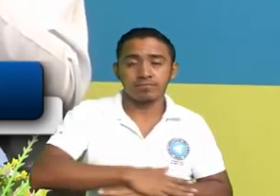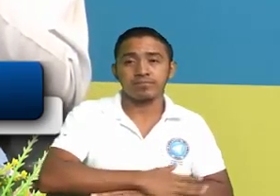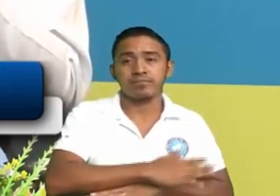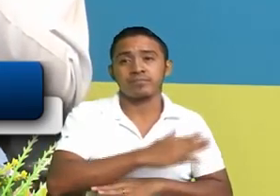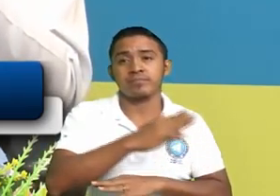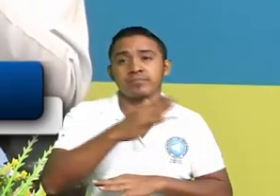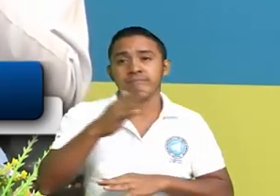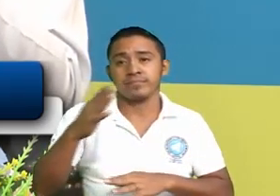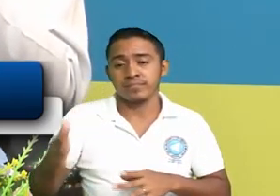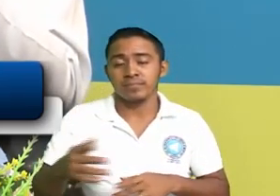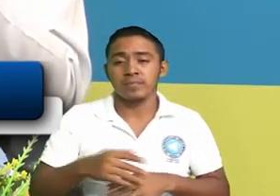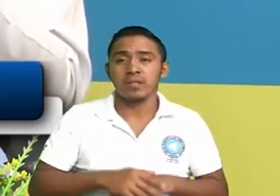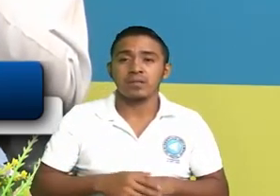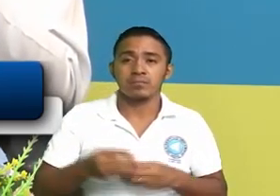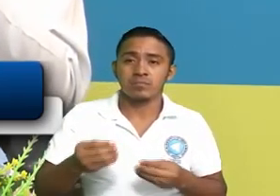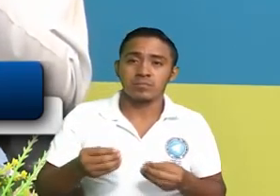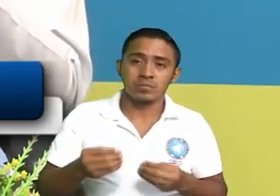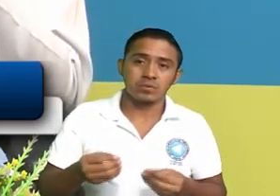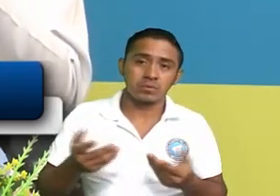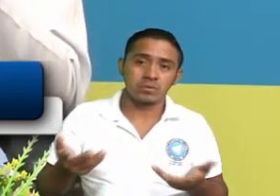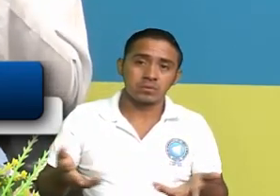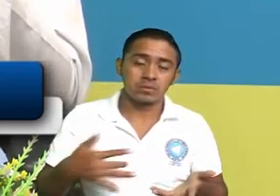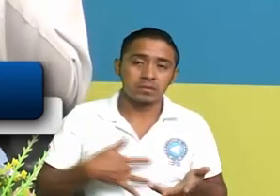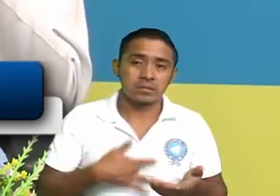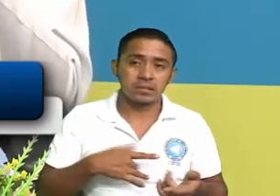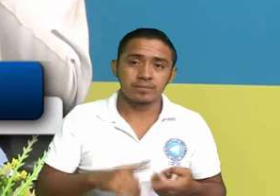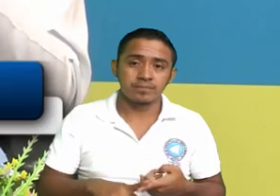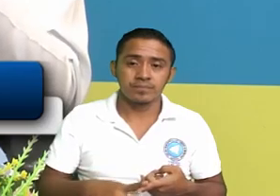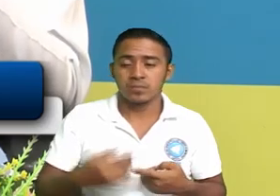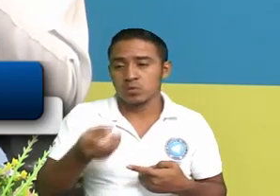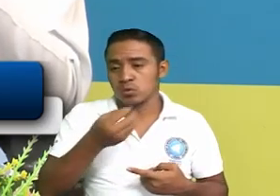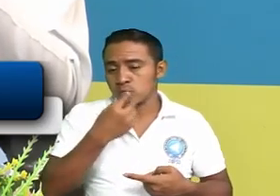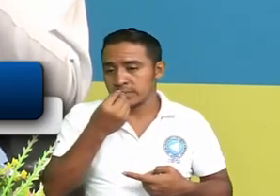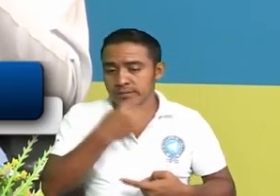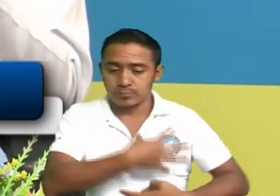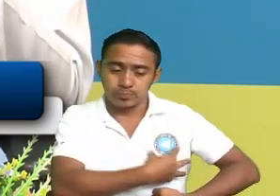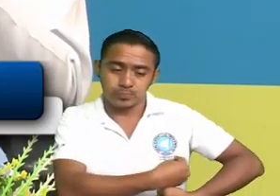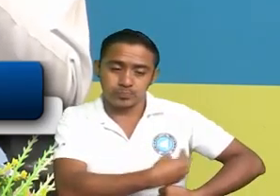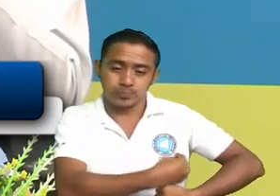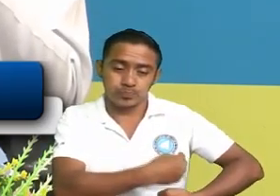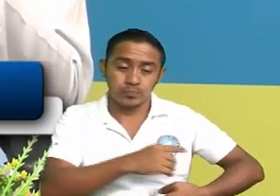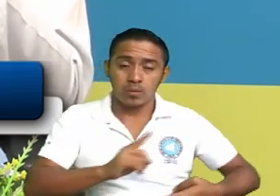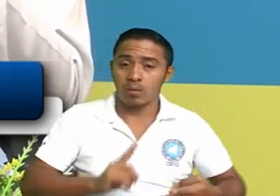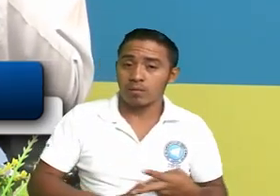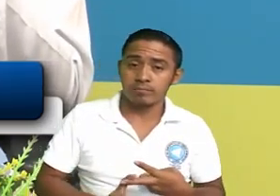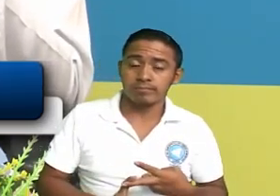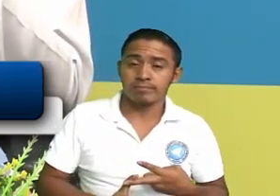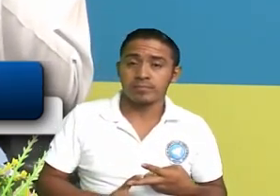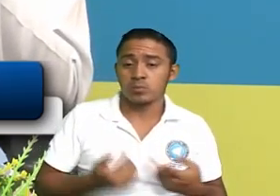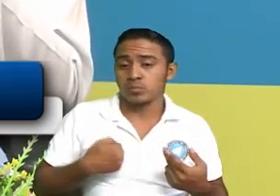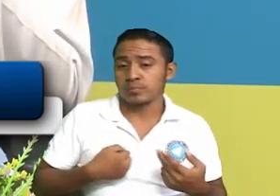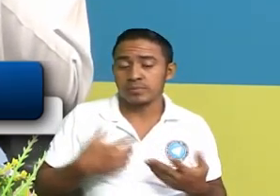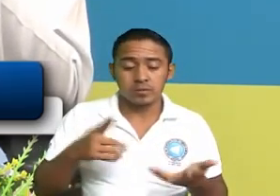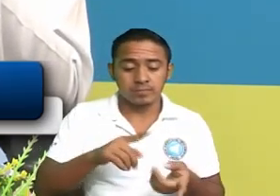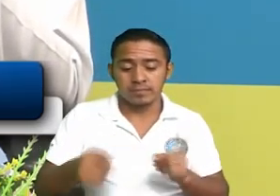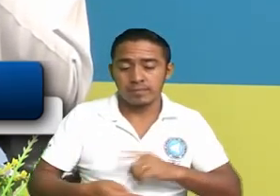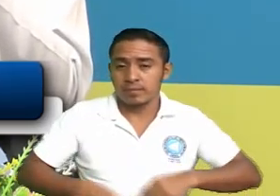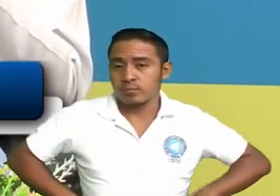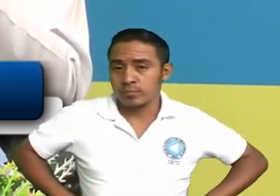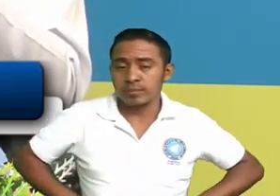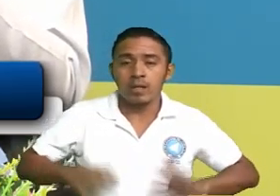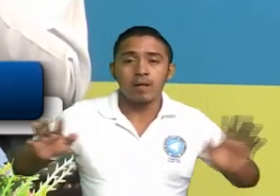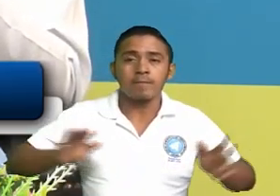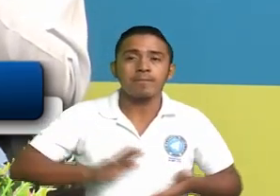estar conscientes de que el bebé tiene un ciclo vigilia-sueño, de que el bebé va a dormir por lo menos unas